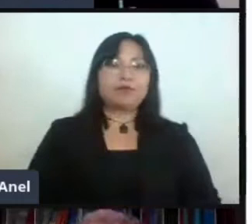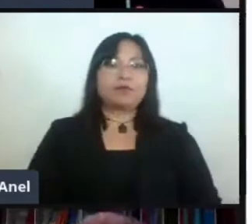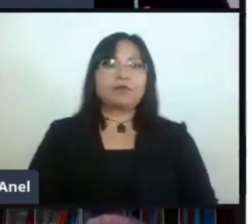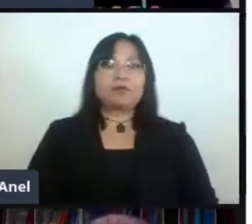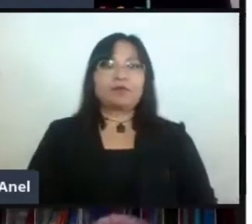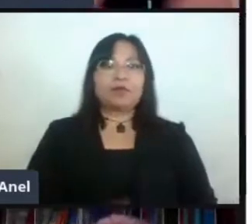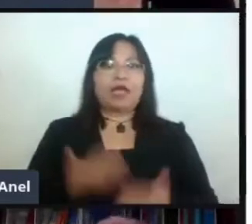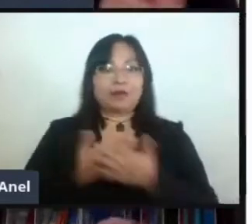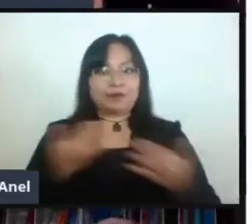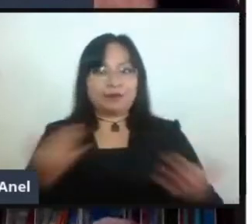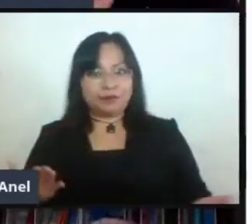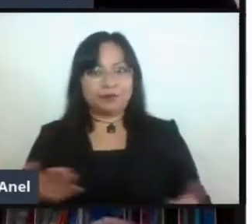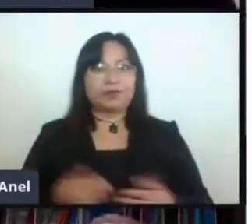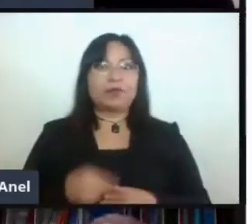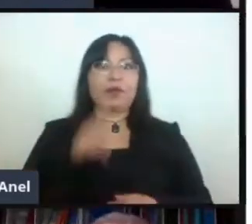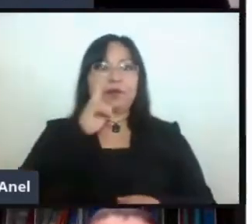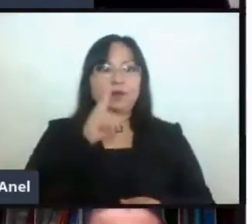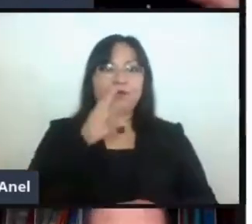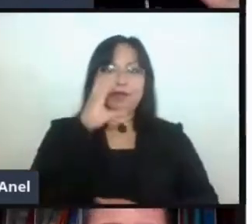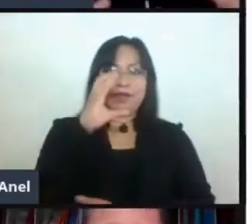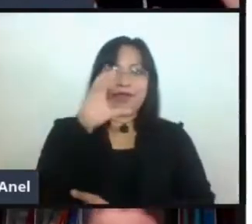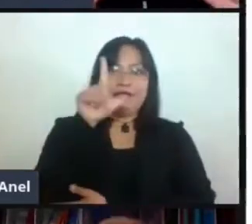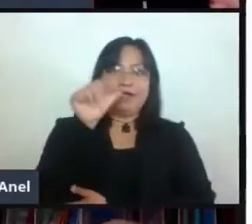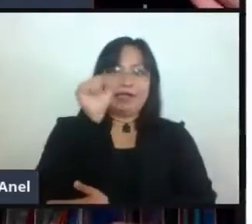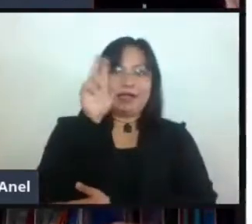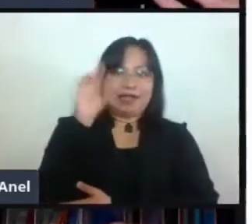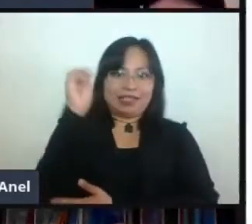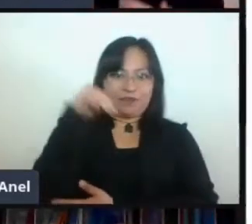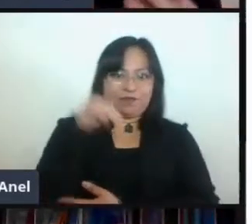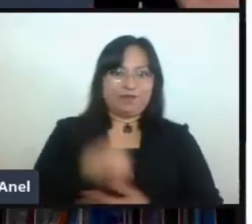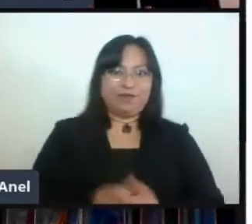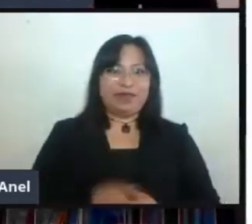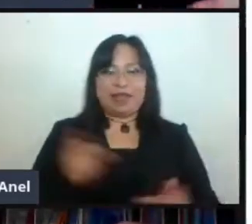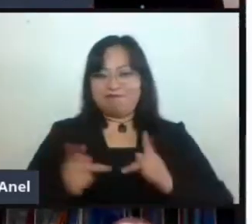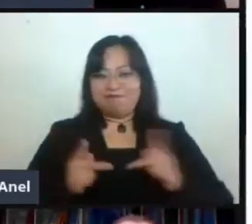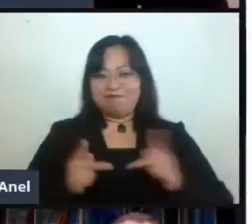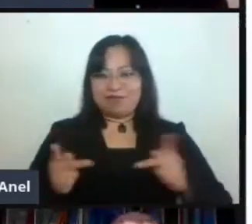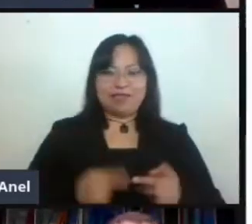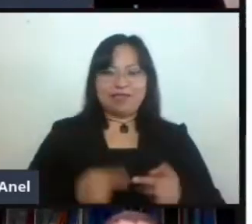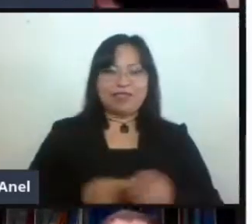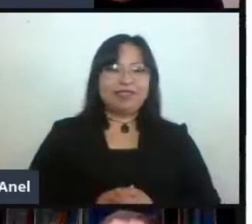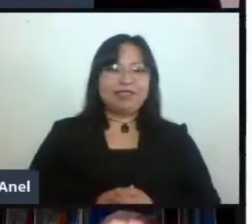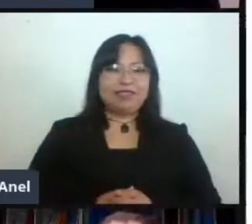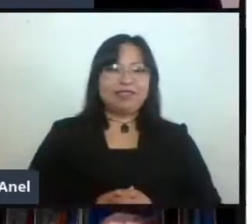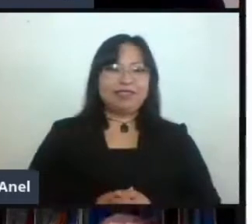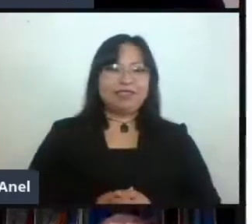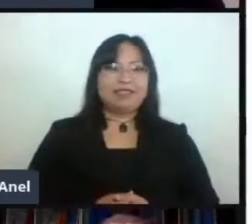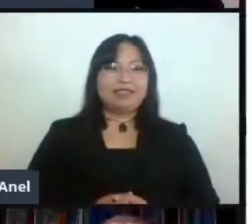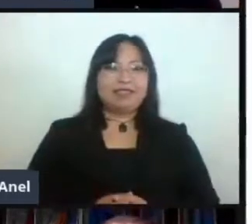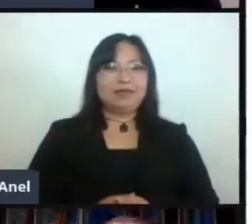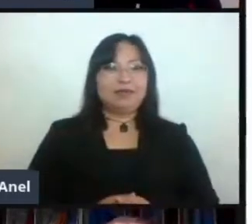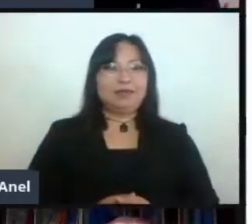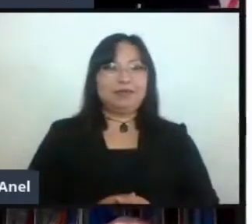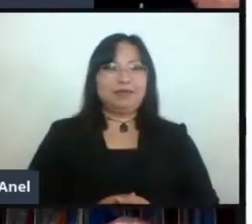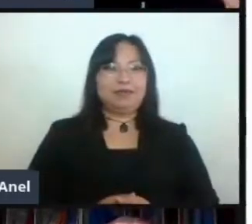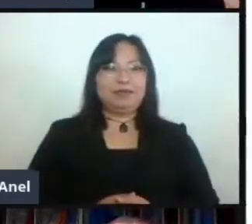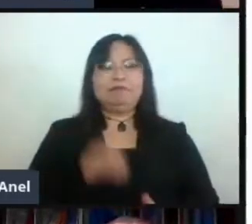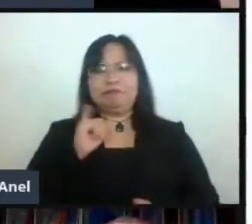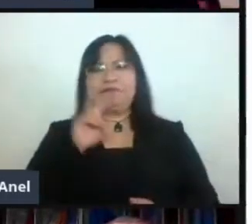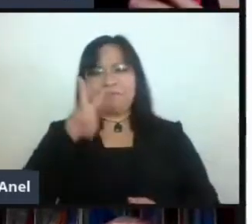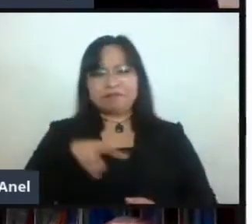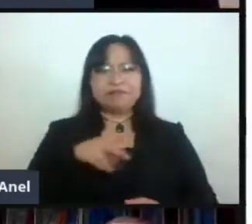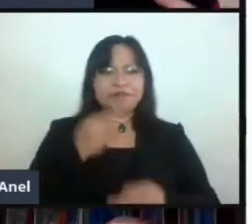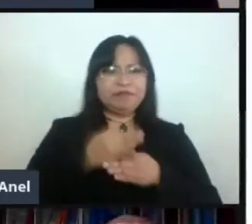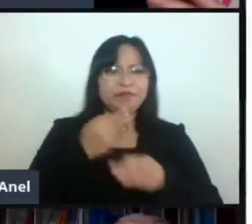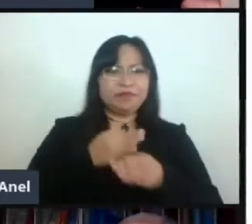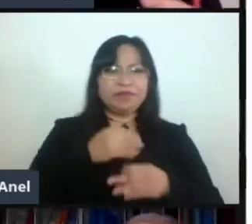parte práctica. Sí, Ale, ya teníamos muchas ganas. Yo creo que ese es el punto. Digo, muchas gracias. Yo creo que sí es muy importante, ¿no? El que nos puedas